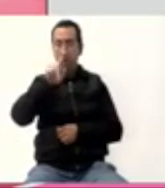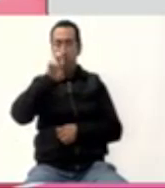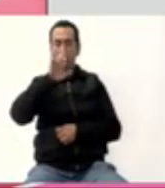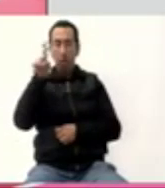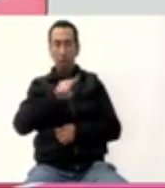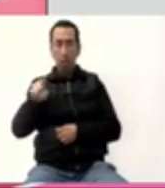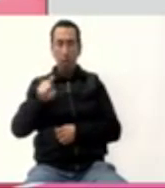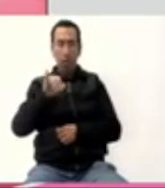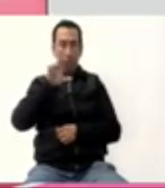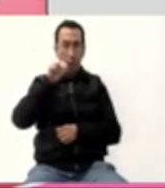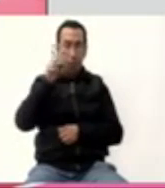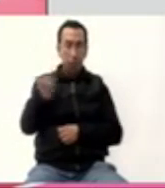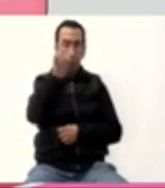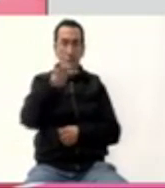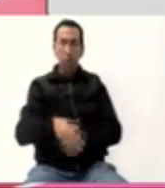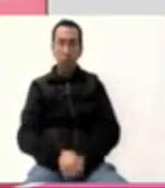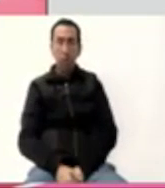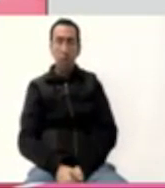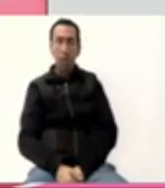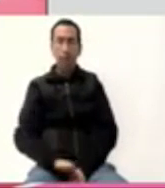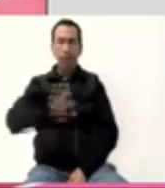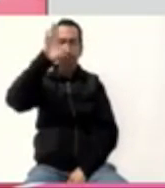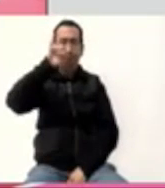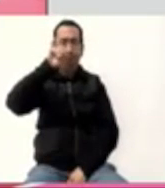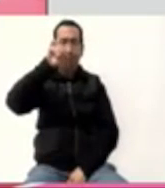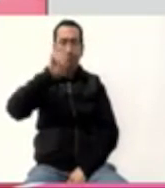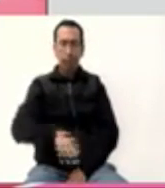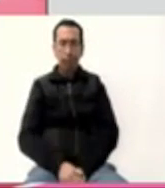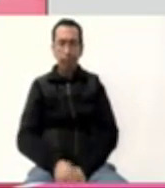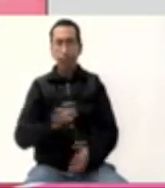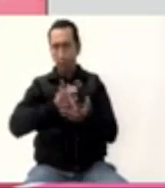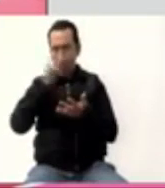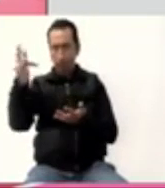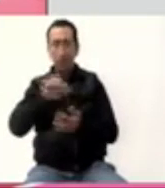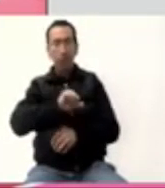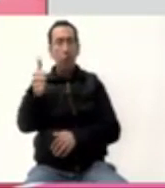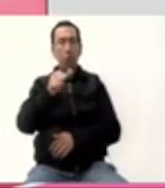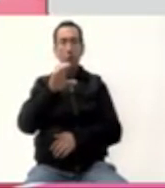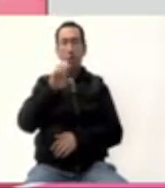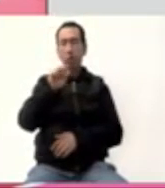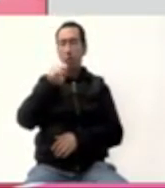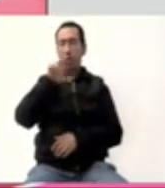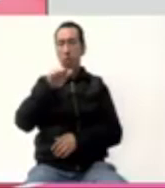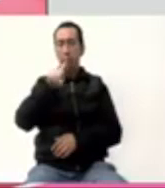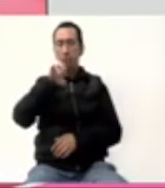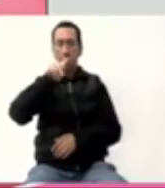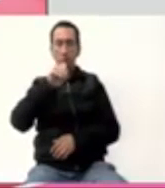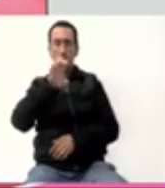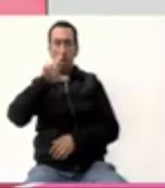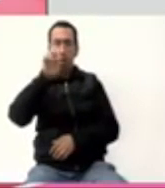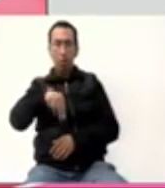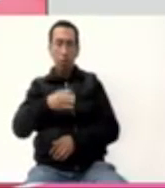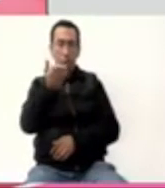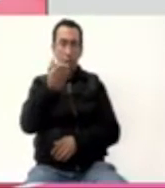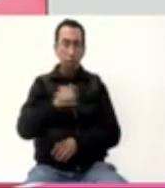trata. Durante la sesión también se anunció que se sancionará al Partido de Morena, el Partido Verde Ecologista de México y al